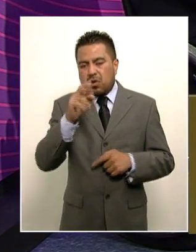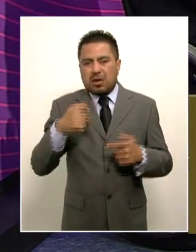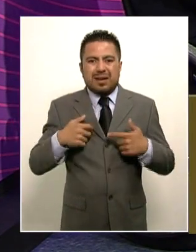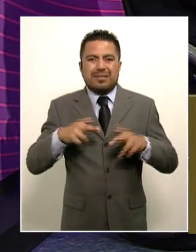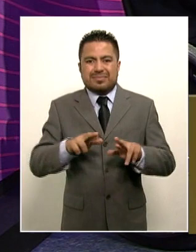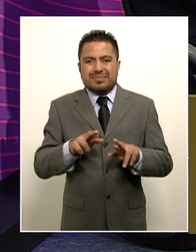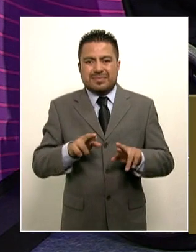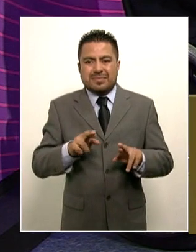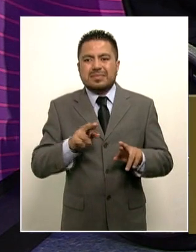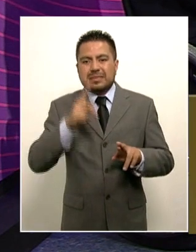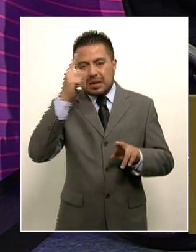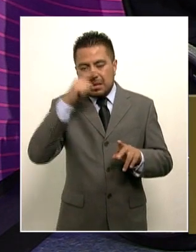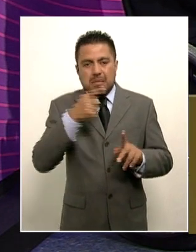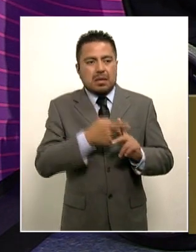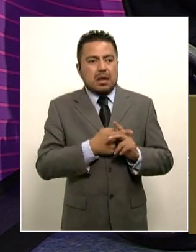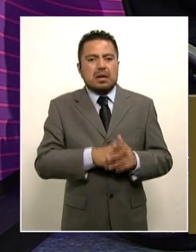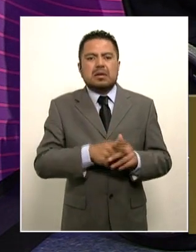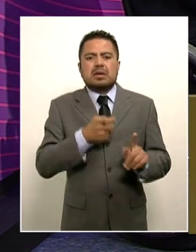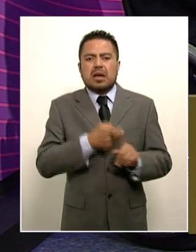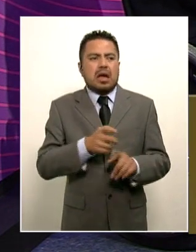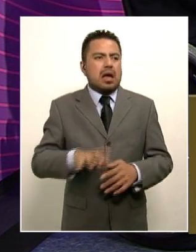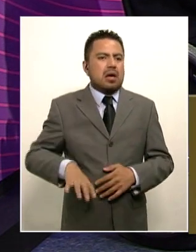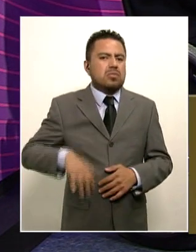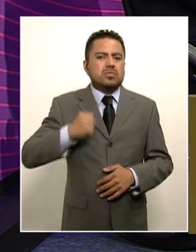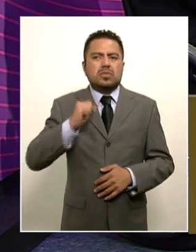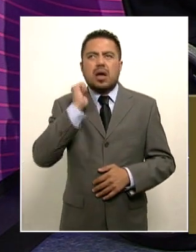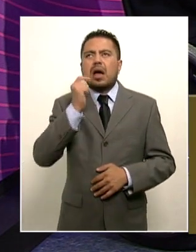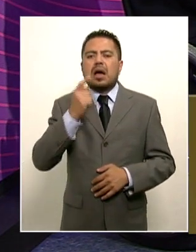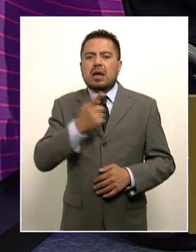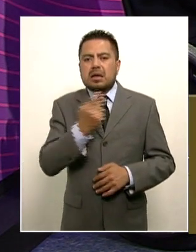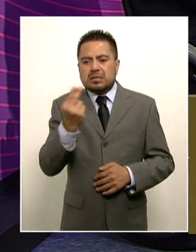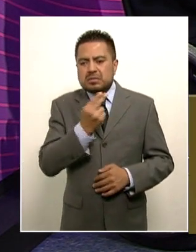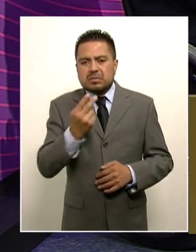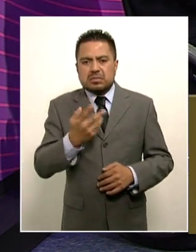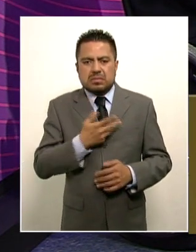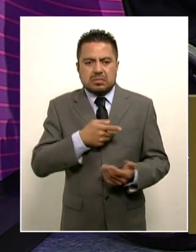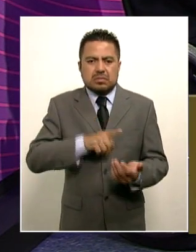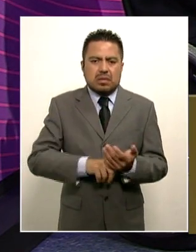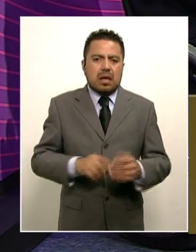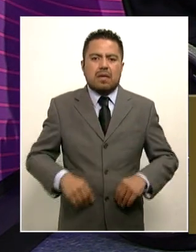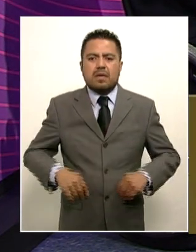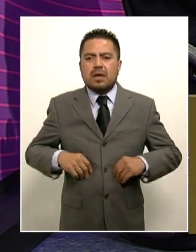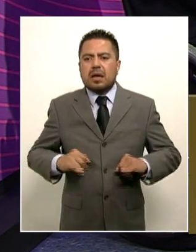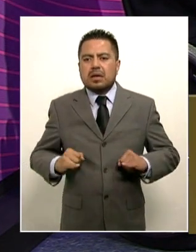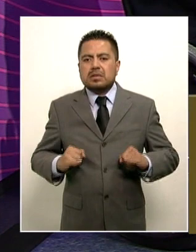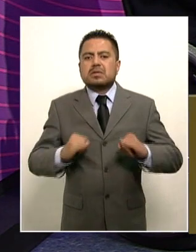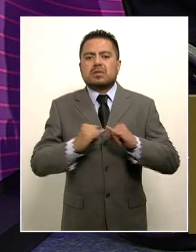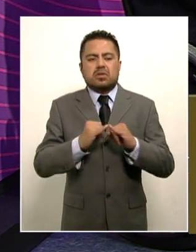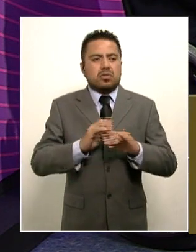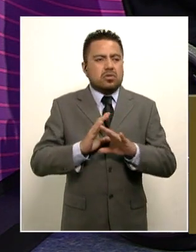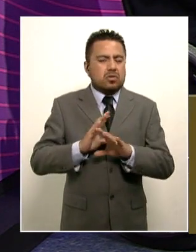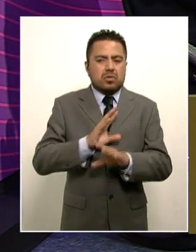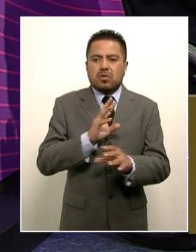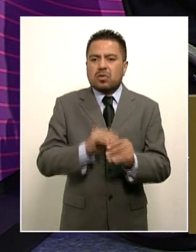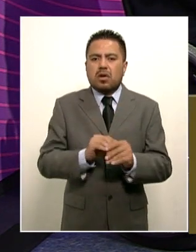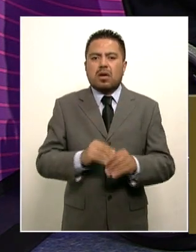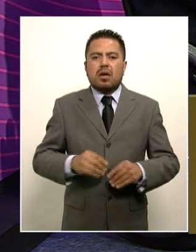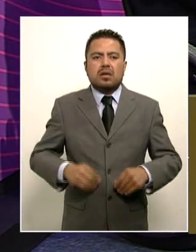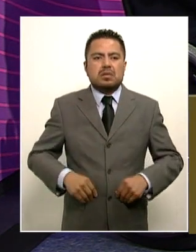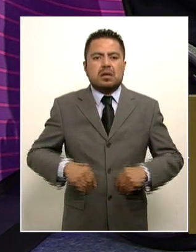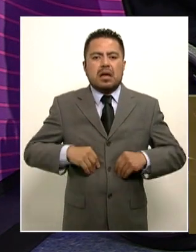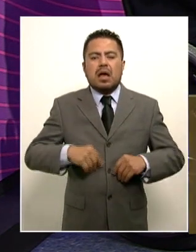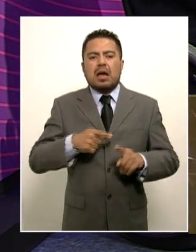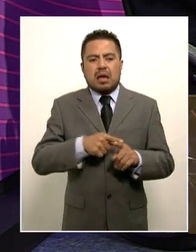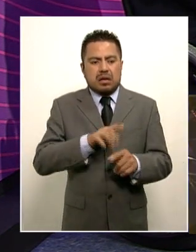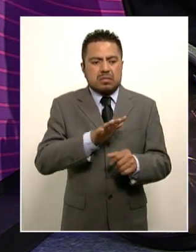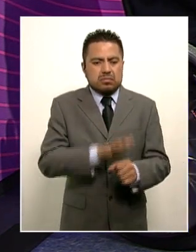eso, bueno, para empezar, es un abuso que alguien tenga que vivir en una institución, ¿no? Toda su vida y además segregado de